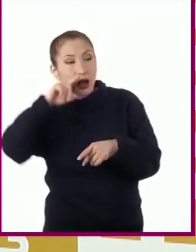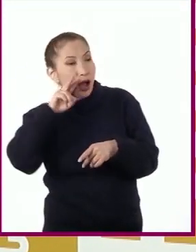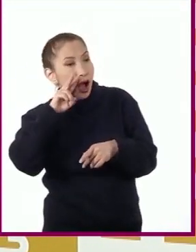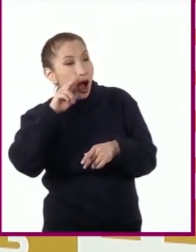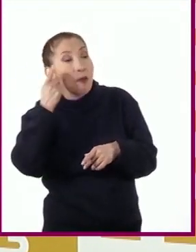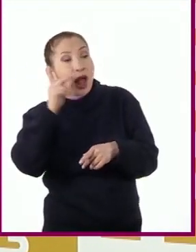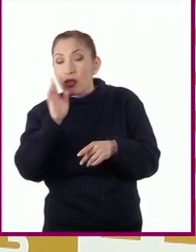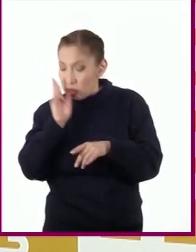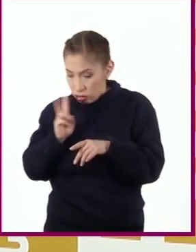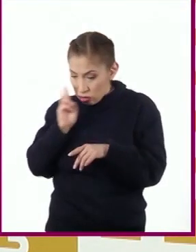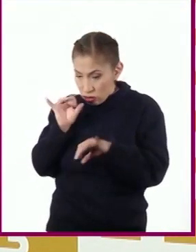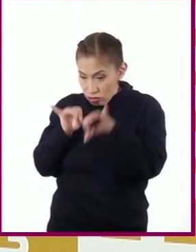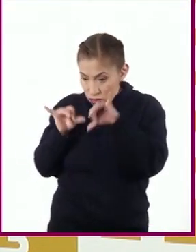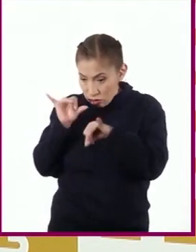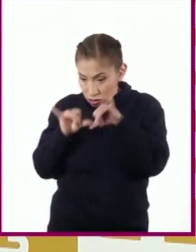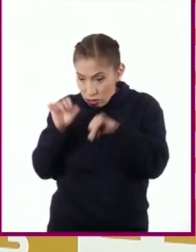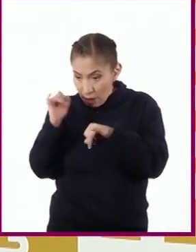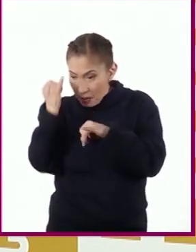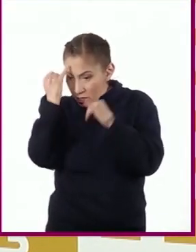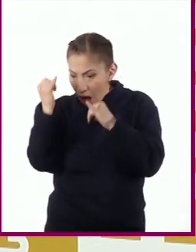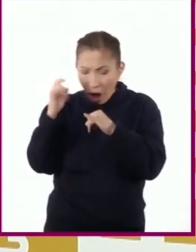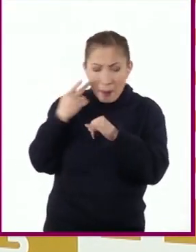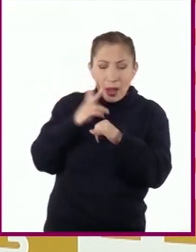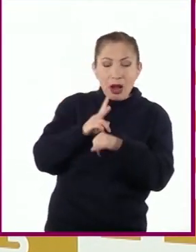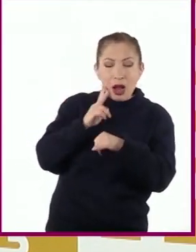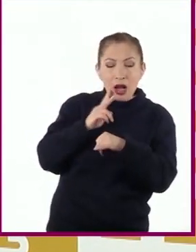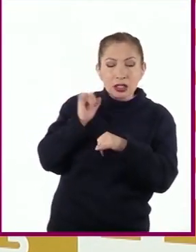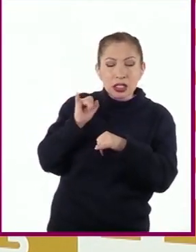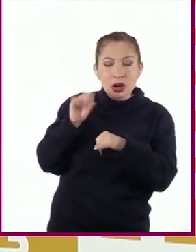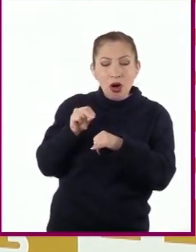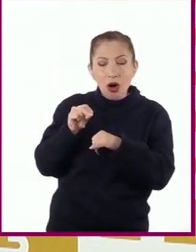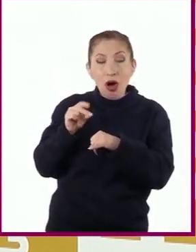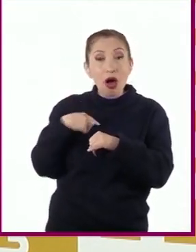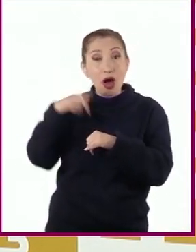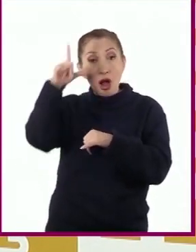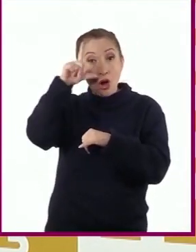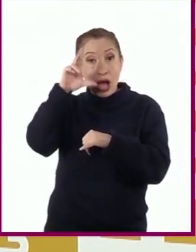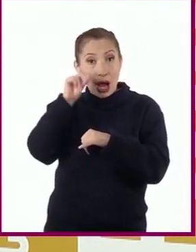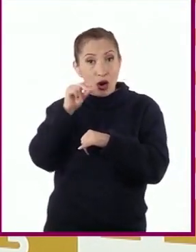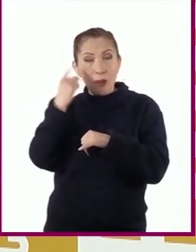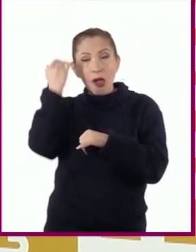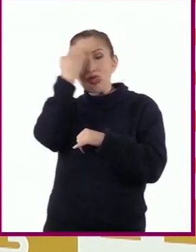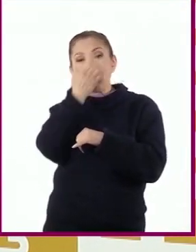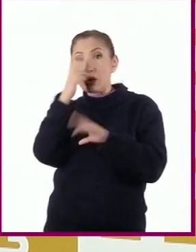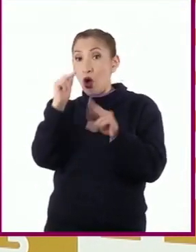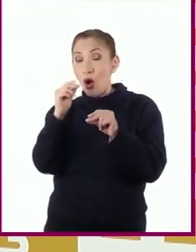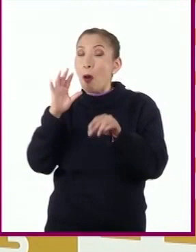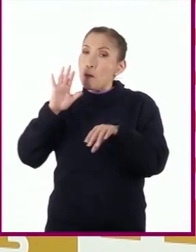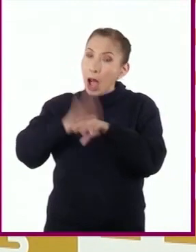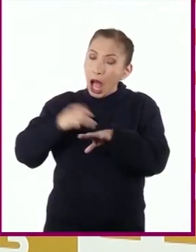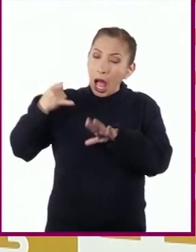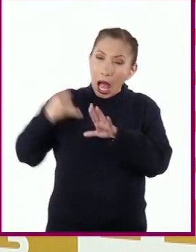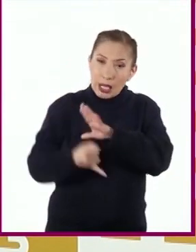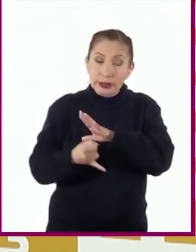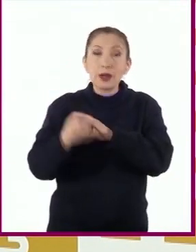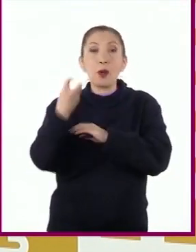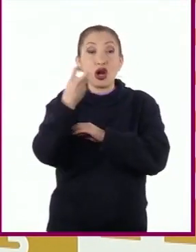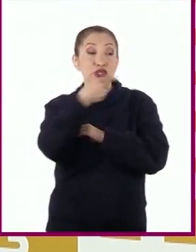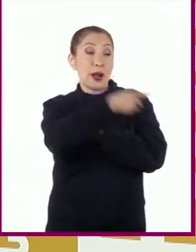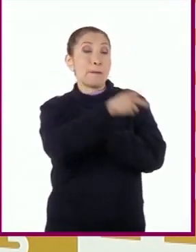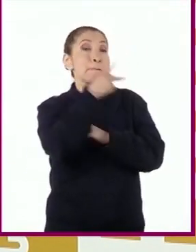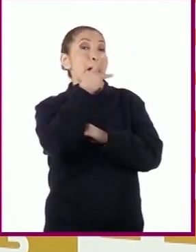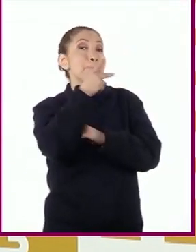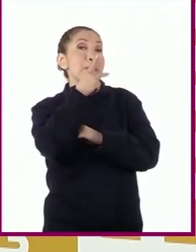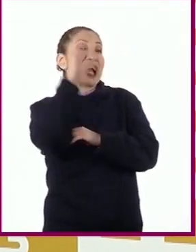a comprobar con experimentos sus ideas, y no solo por la lógica. Por esa razón, se le considera como padre